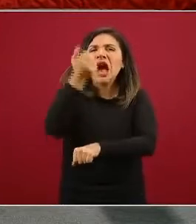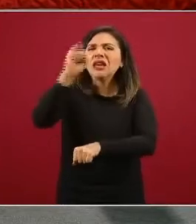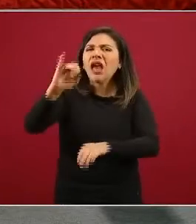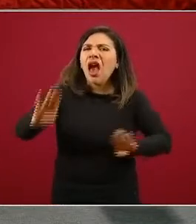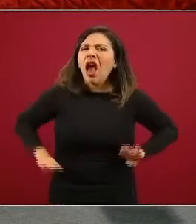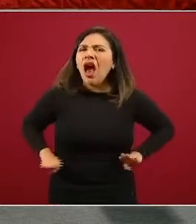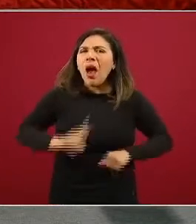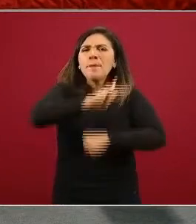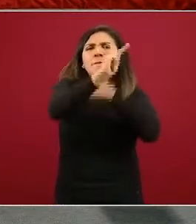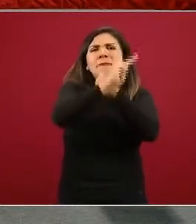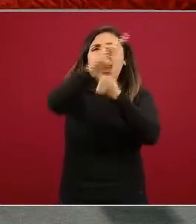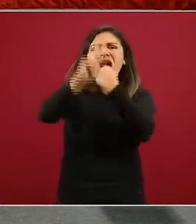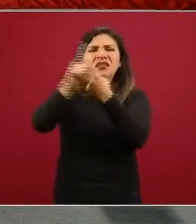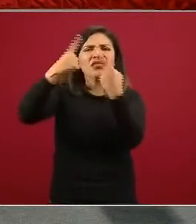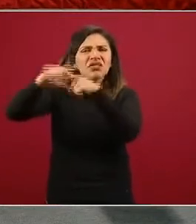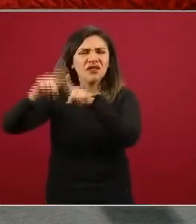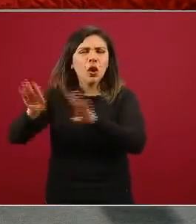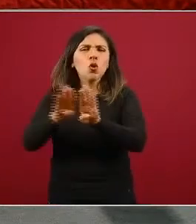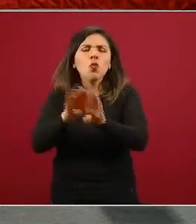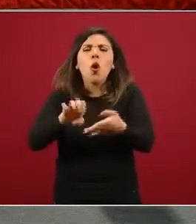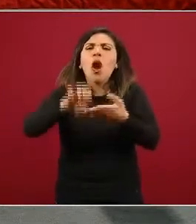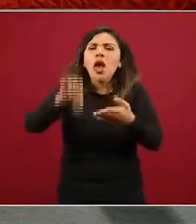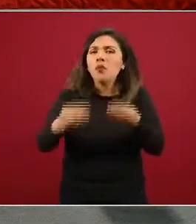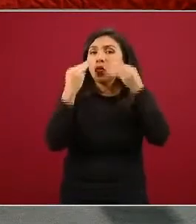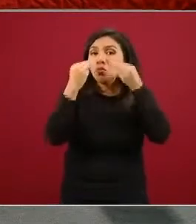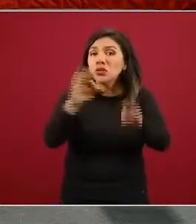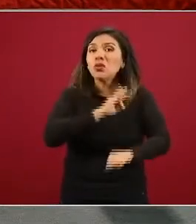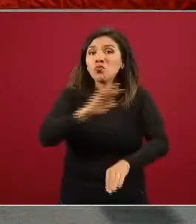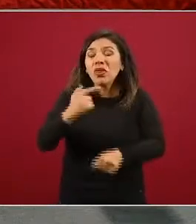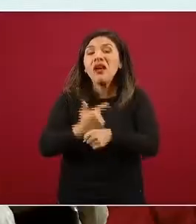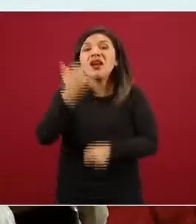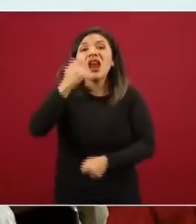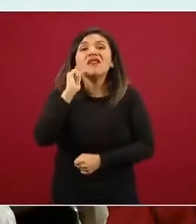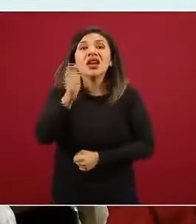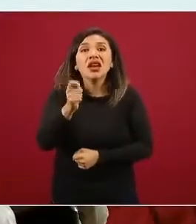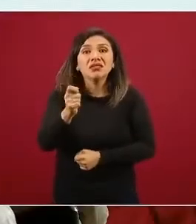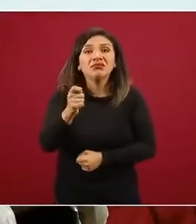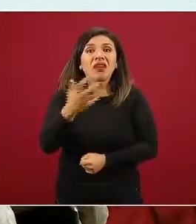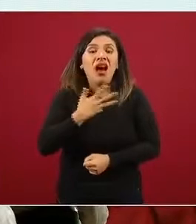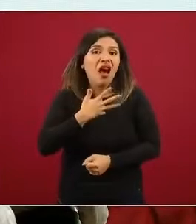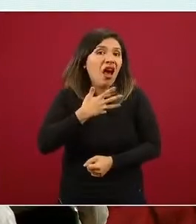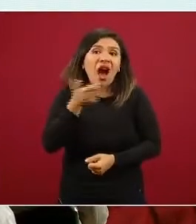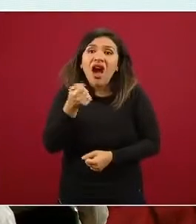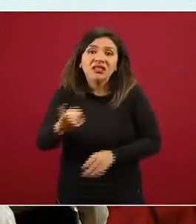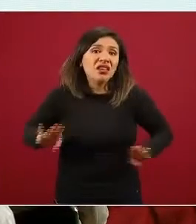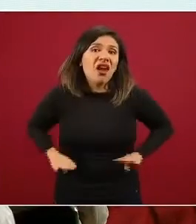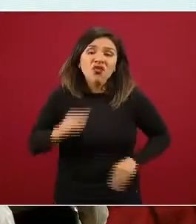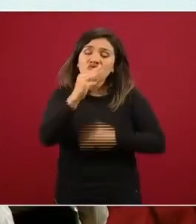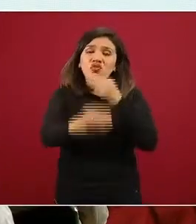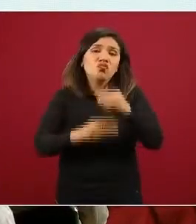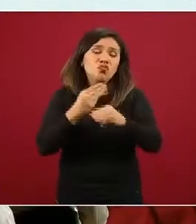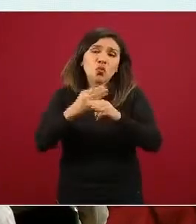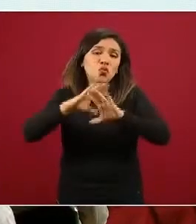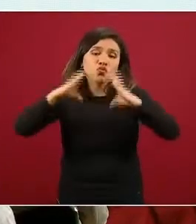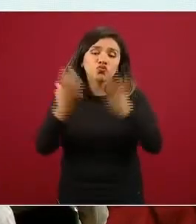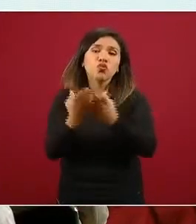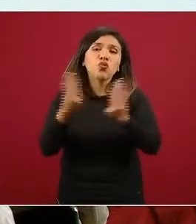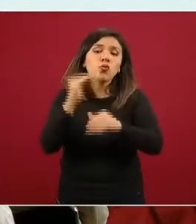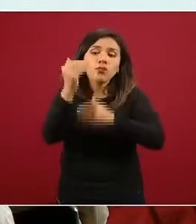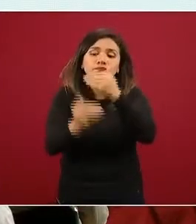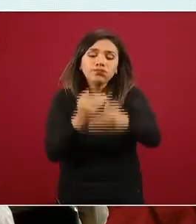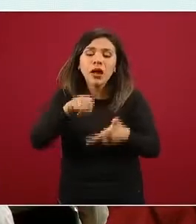mundo, que puede ser ilustrativo de los riesgos que vamos a enfrentar todos los países conforme procede